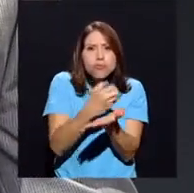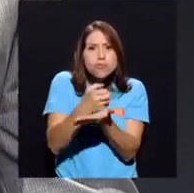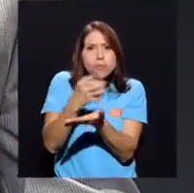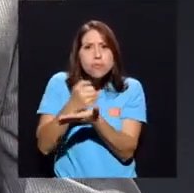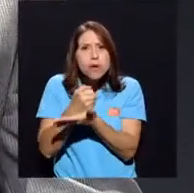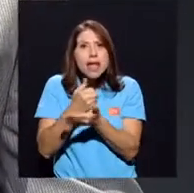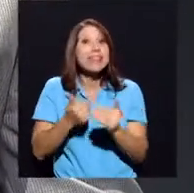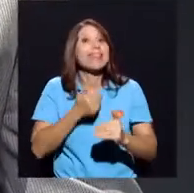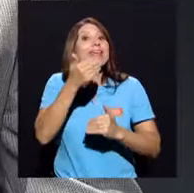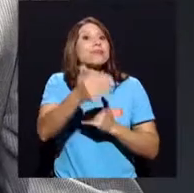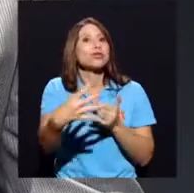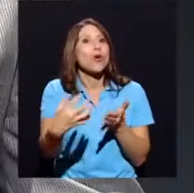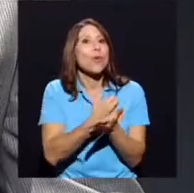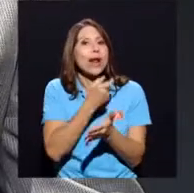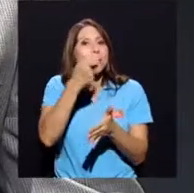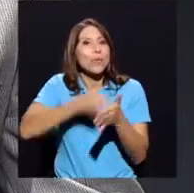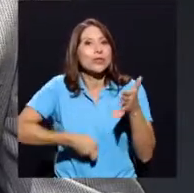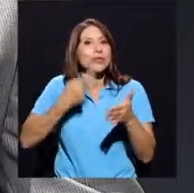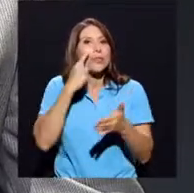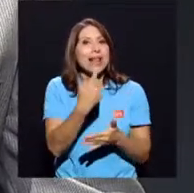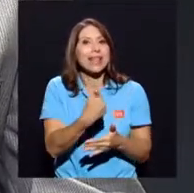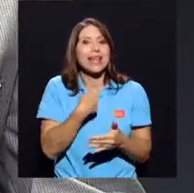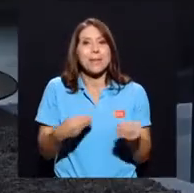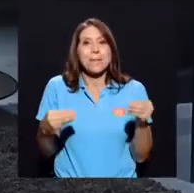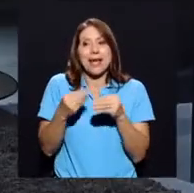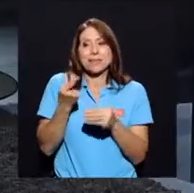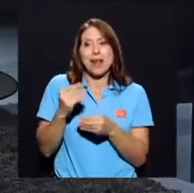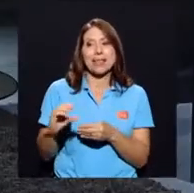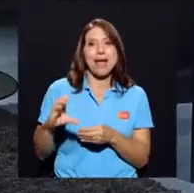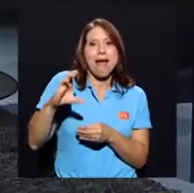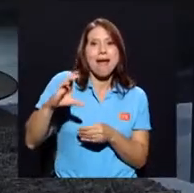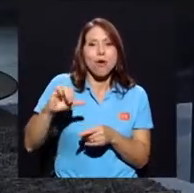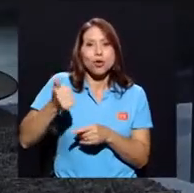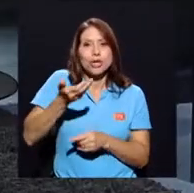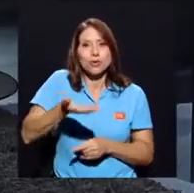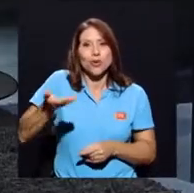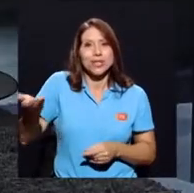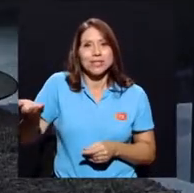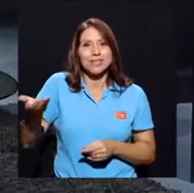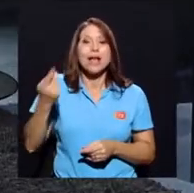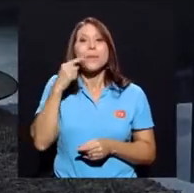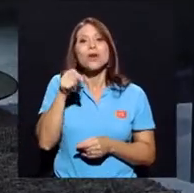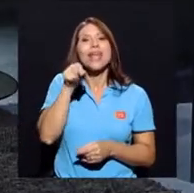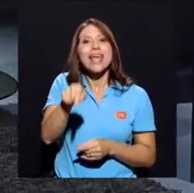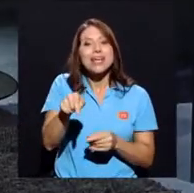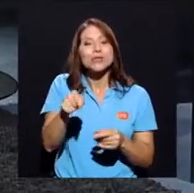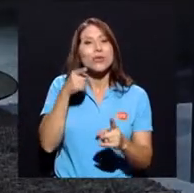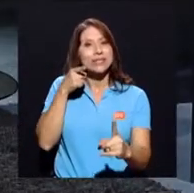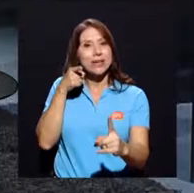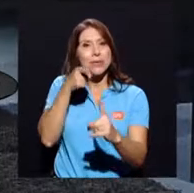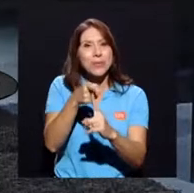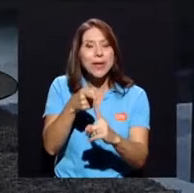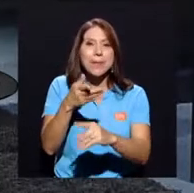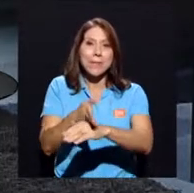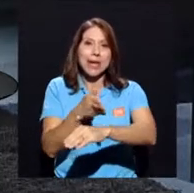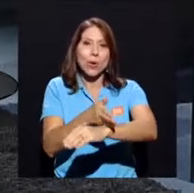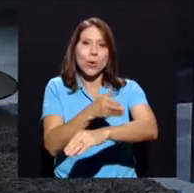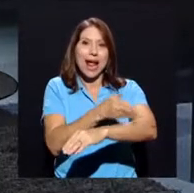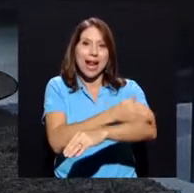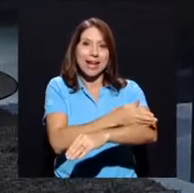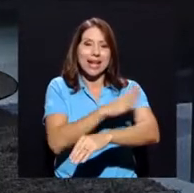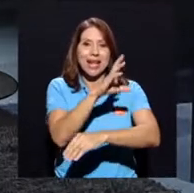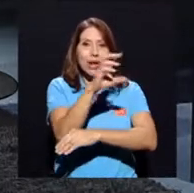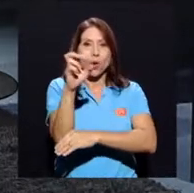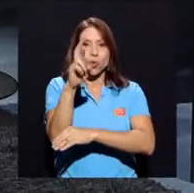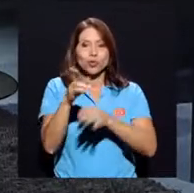mejor los impuestos para tener más plata para otras cosas porque de eso en el fondo se trata verdad la capacidad de los costarricenses